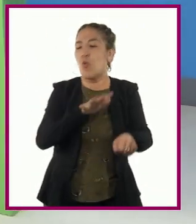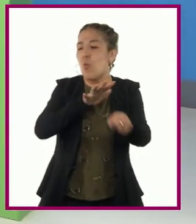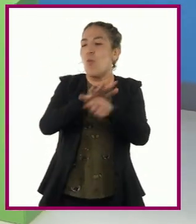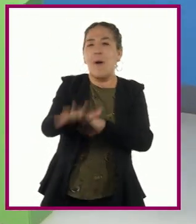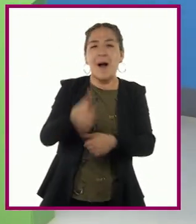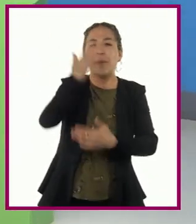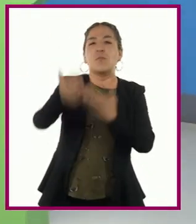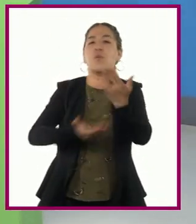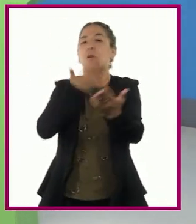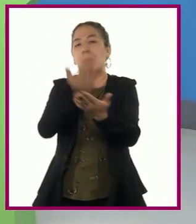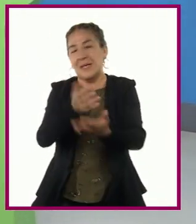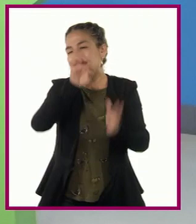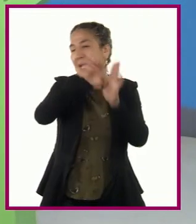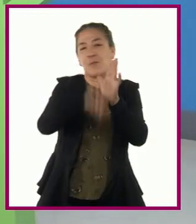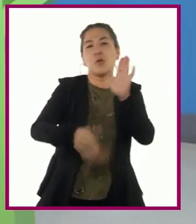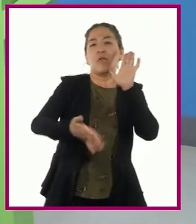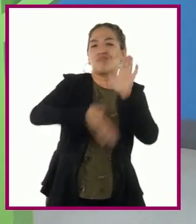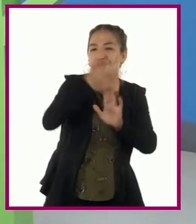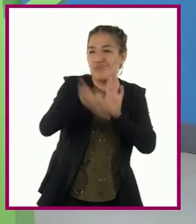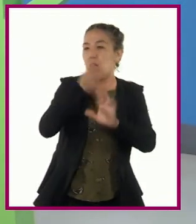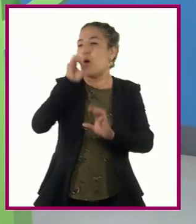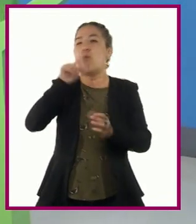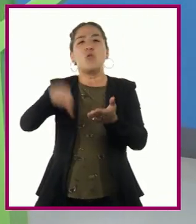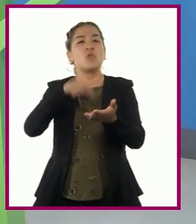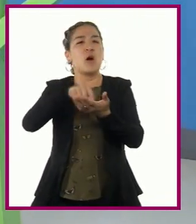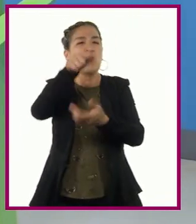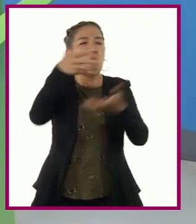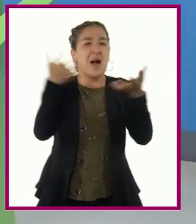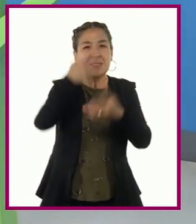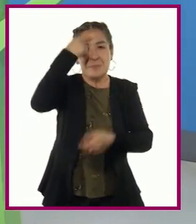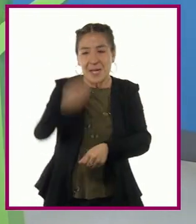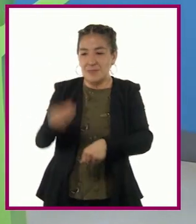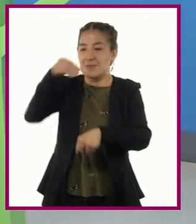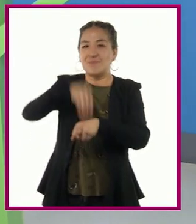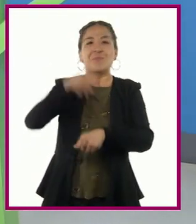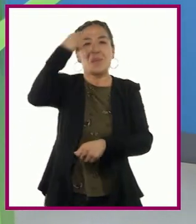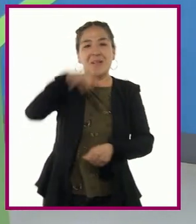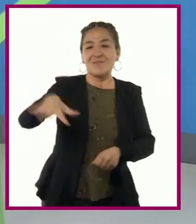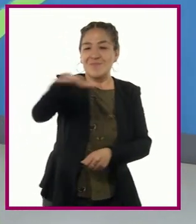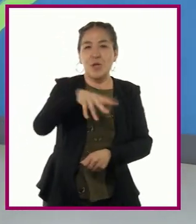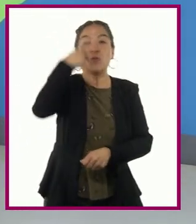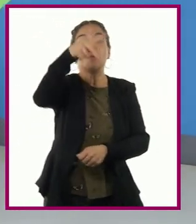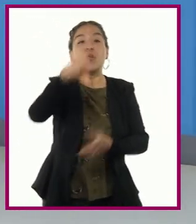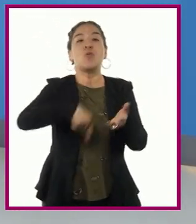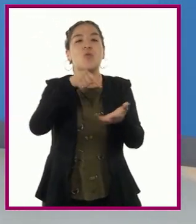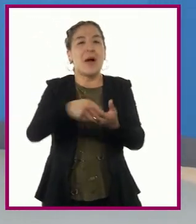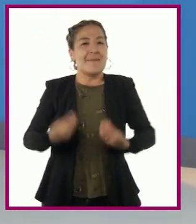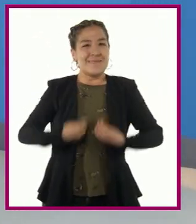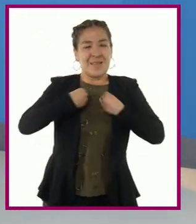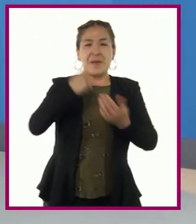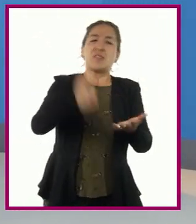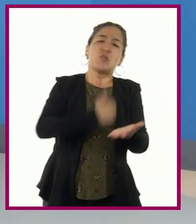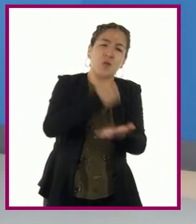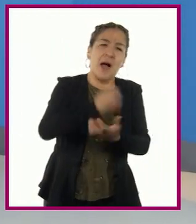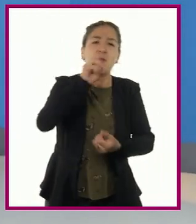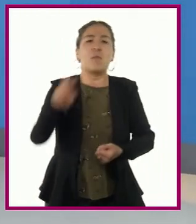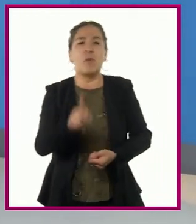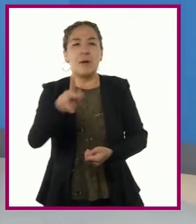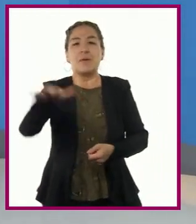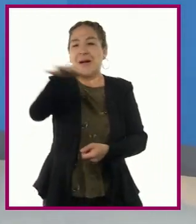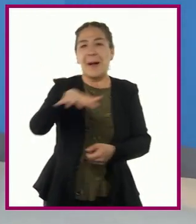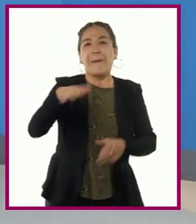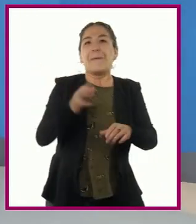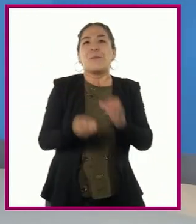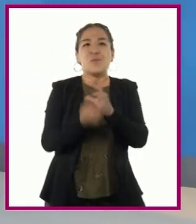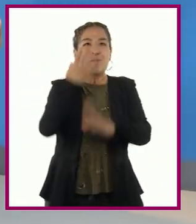ejemplo, obras públicas, creen podrían implementar para embellecer sus pueblos o ciudades, es decir, que se